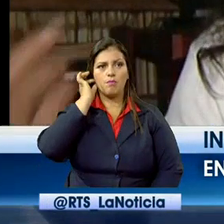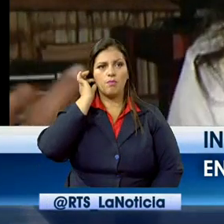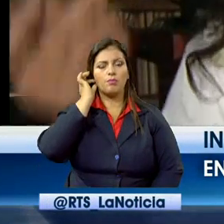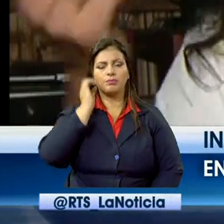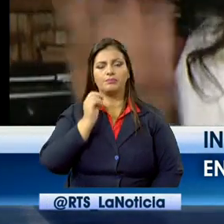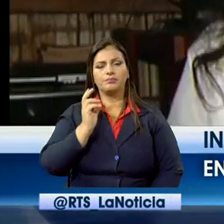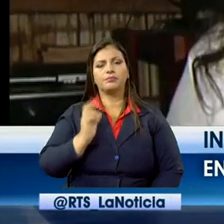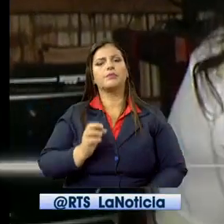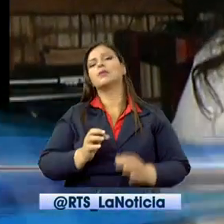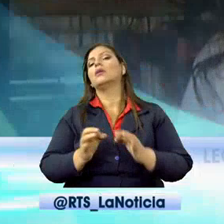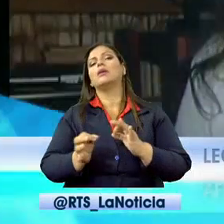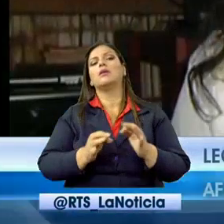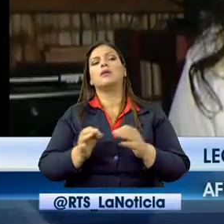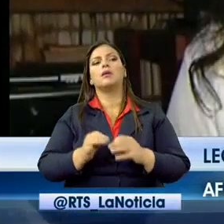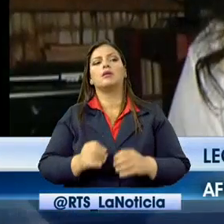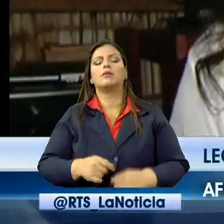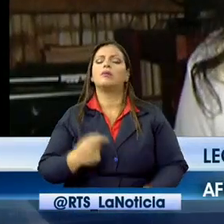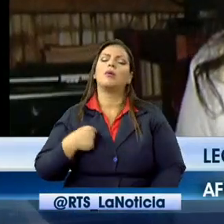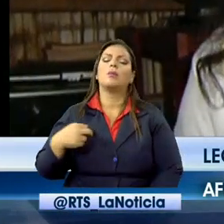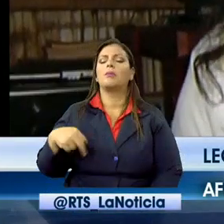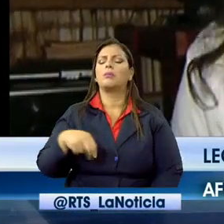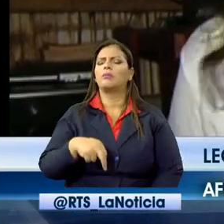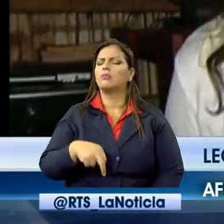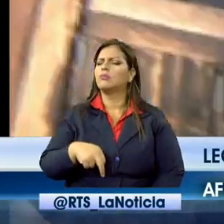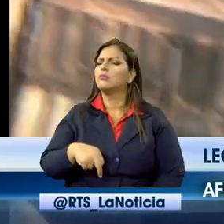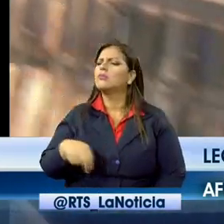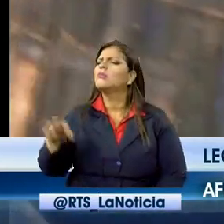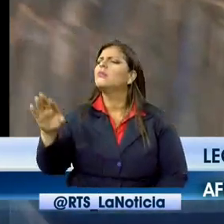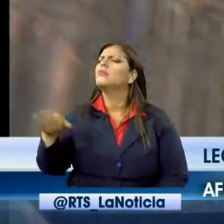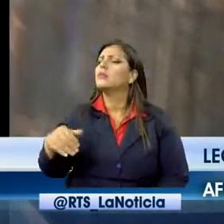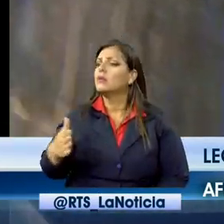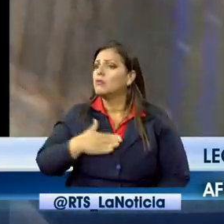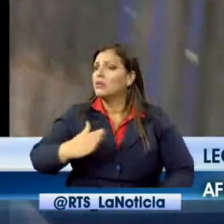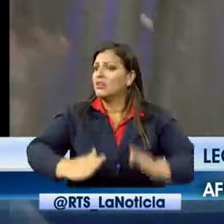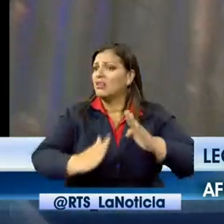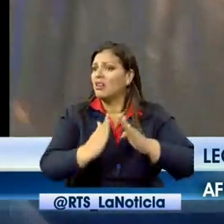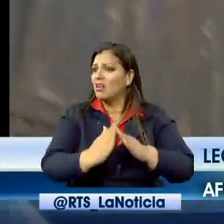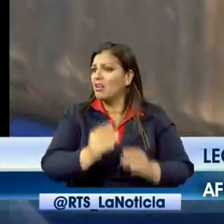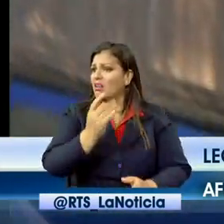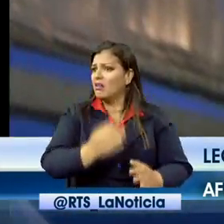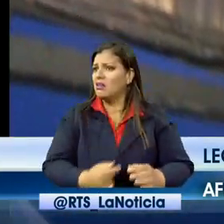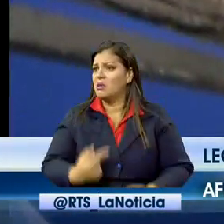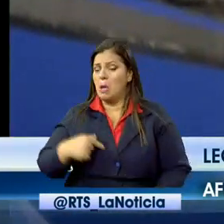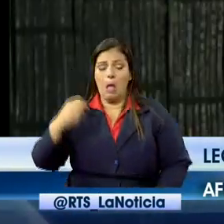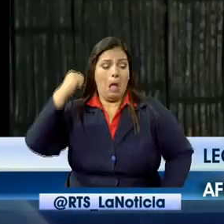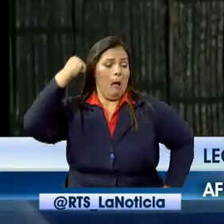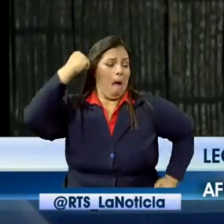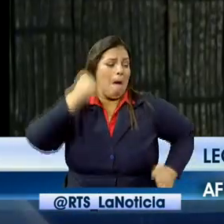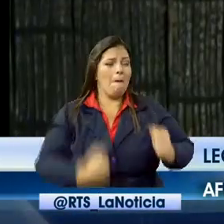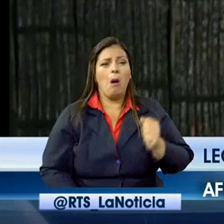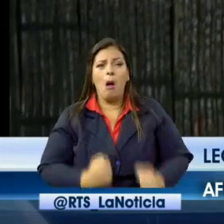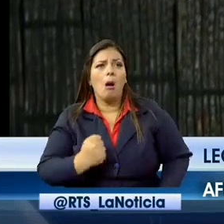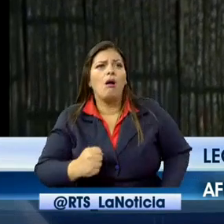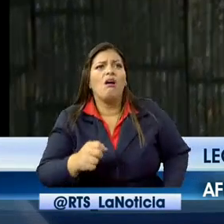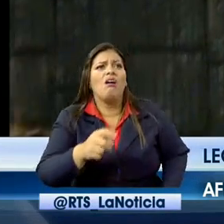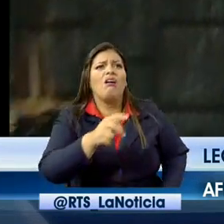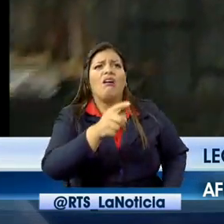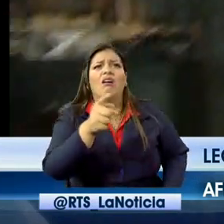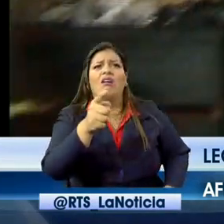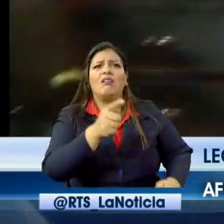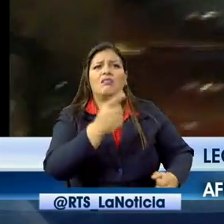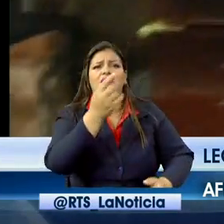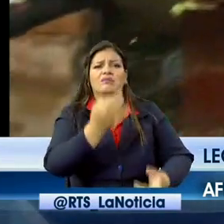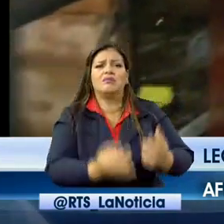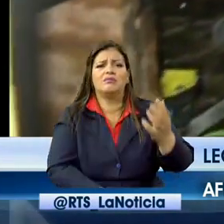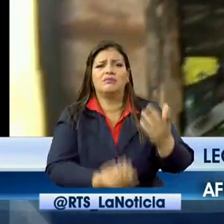vienen los vecinos y dicen, vecino, incendio, yo corrí y esto ya estaba ya ardido en llama todito. Vi fue la humarada